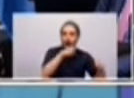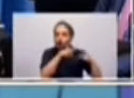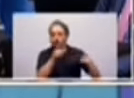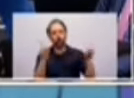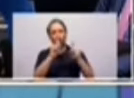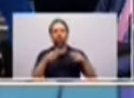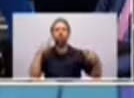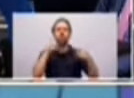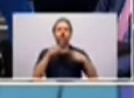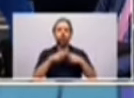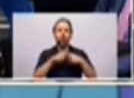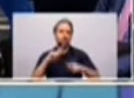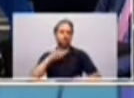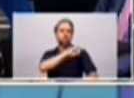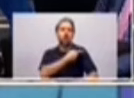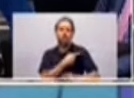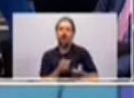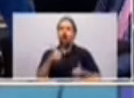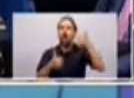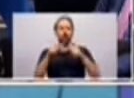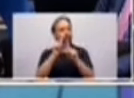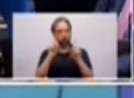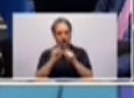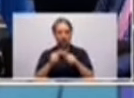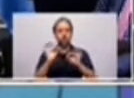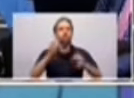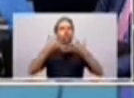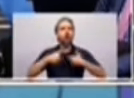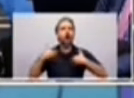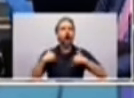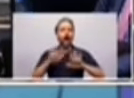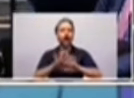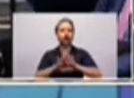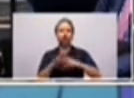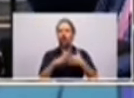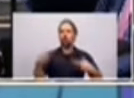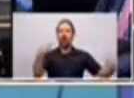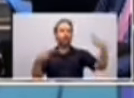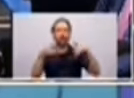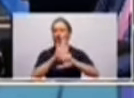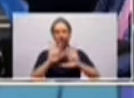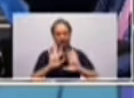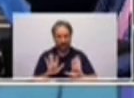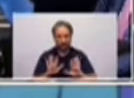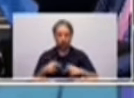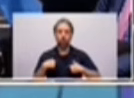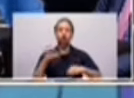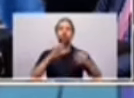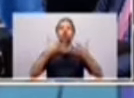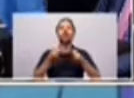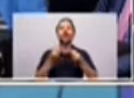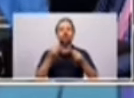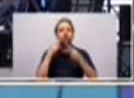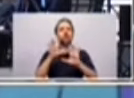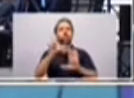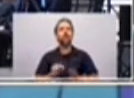costo laboral baje, que haya mucha desocupación, porque hay más gente dispuesta a vender su fuerza de trabajo a menos plata. 100%,